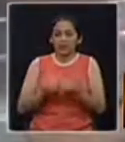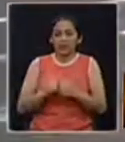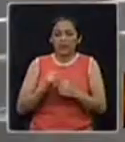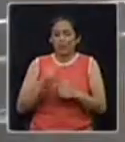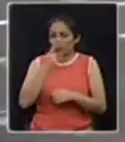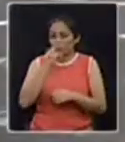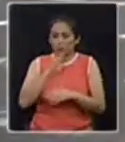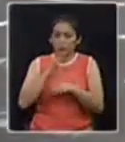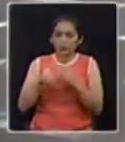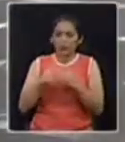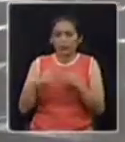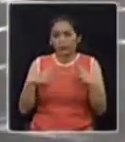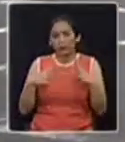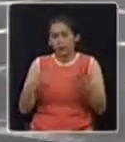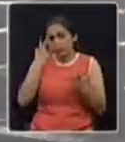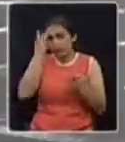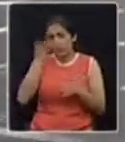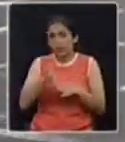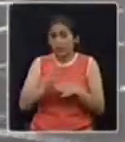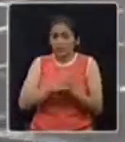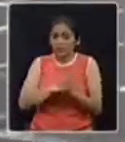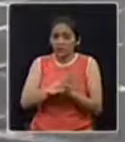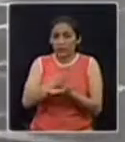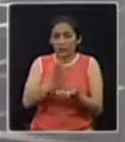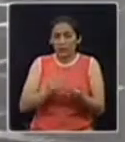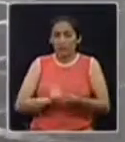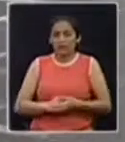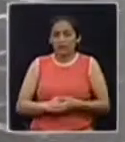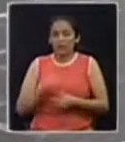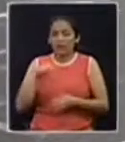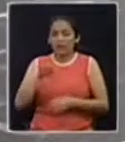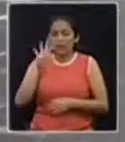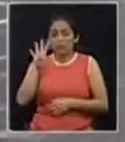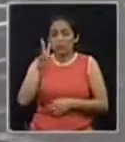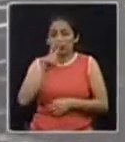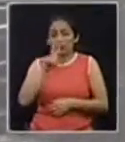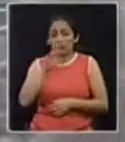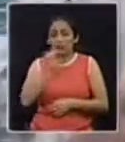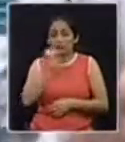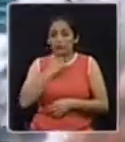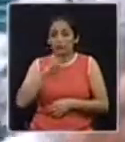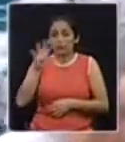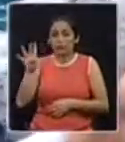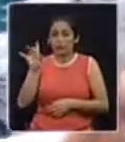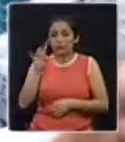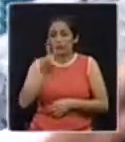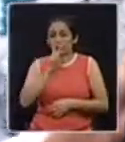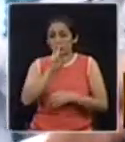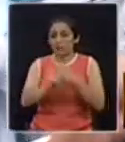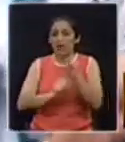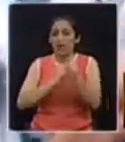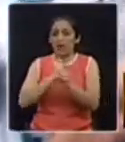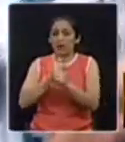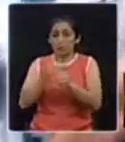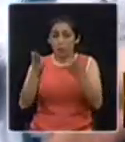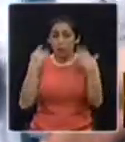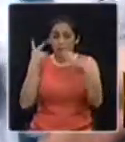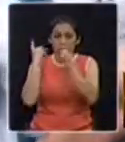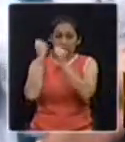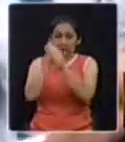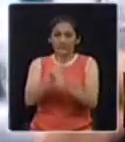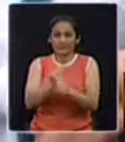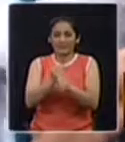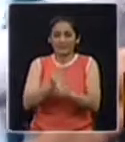clase. Esta fue otra manera de celebrar a Guayaquil por sus 482 años de fundación. Alegre, hospitalario, que siempre